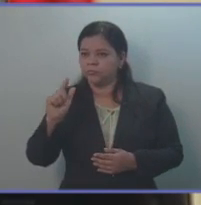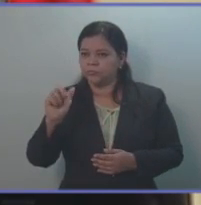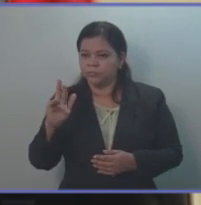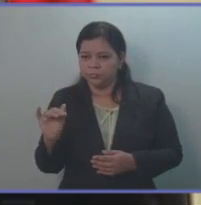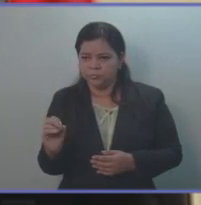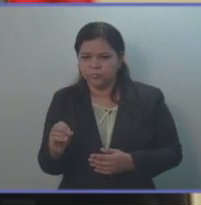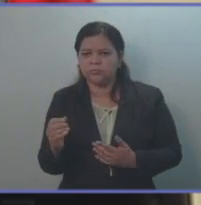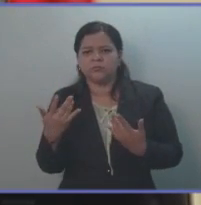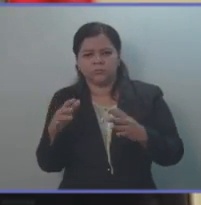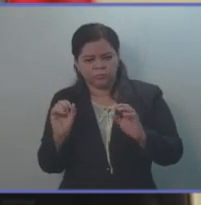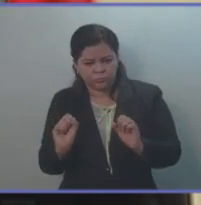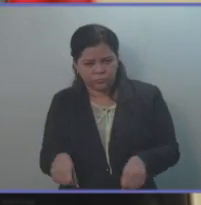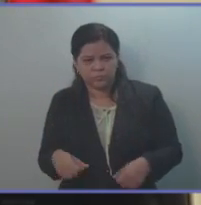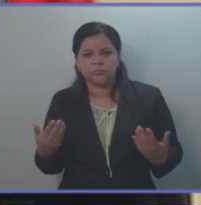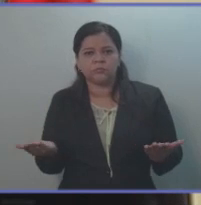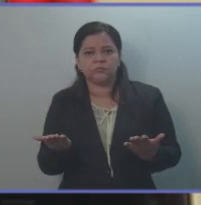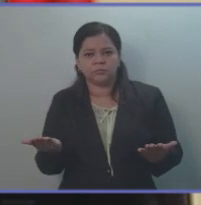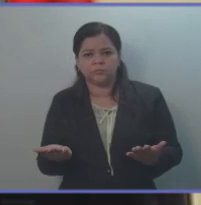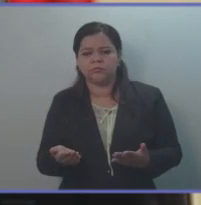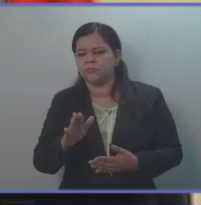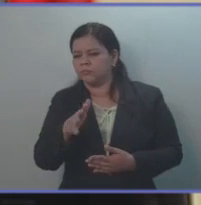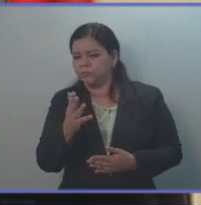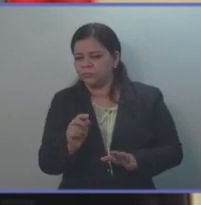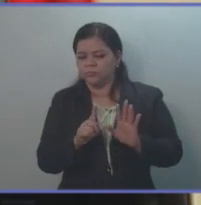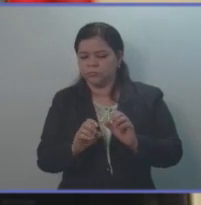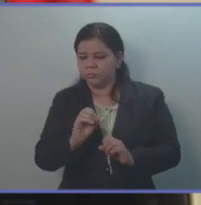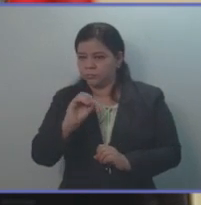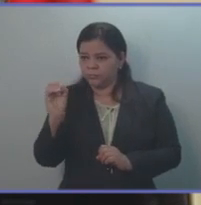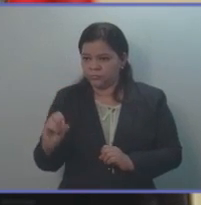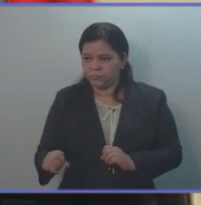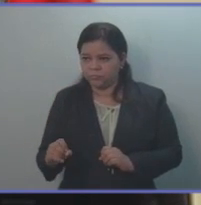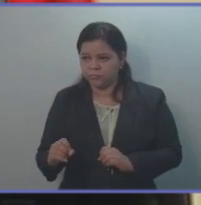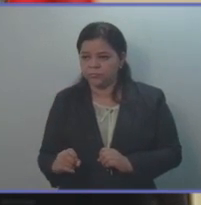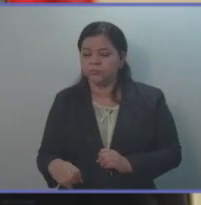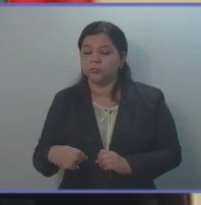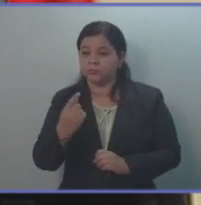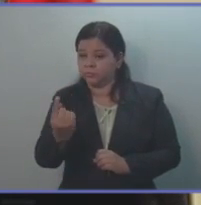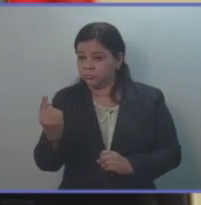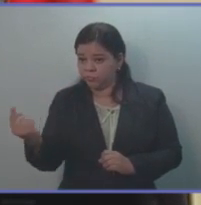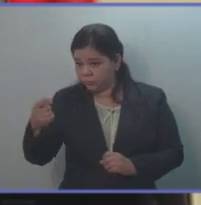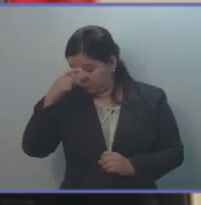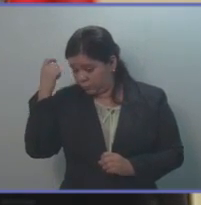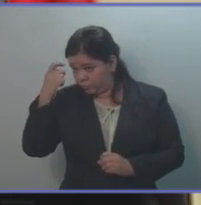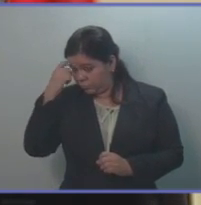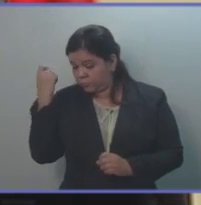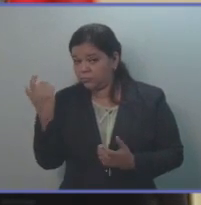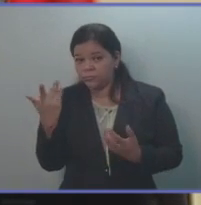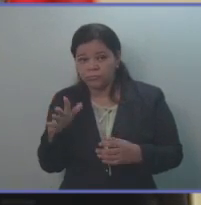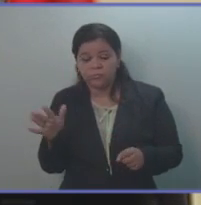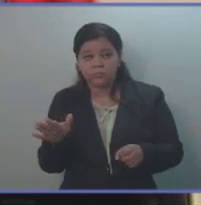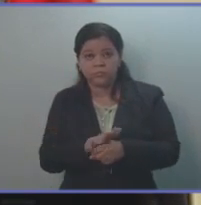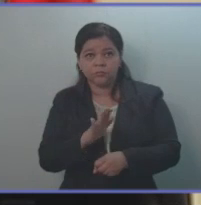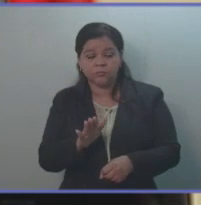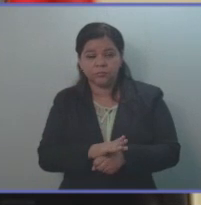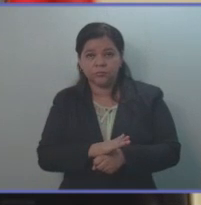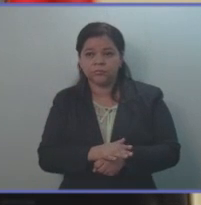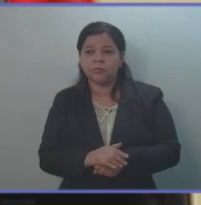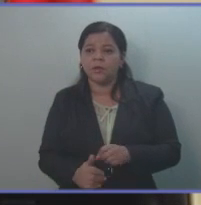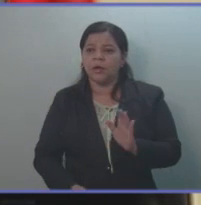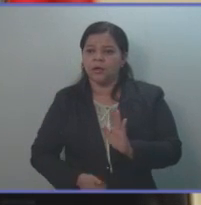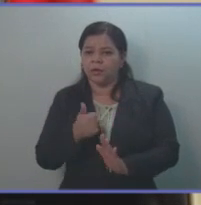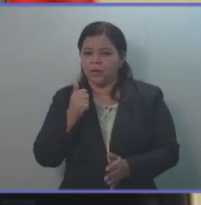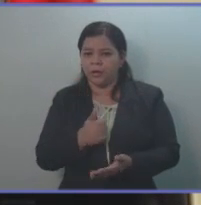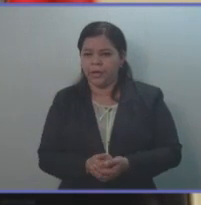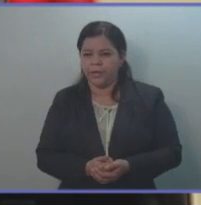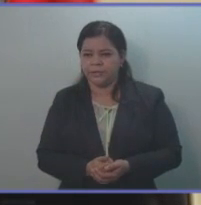viable, ya que el salario de aproximadamente el 60% de estos empleados alcanza o es superior al salario